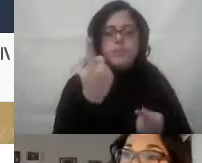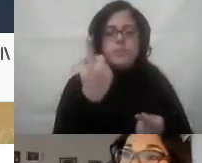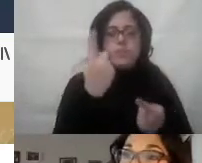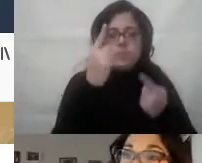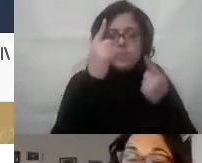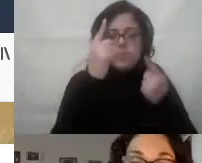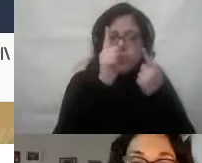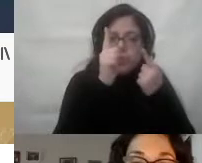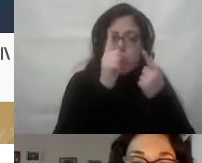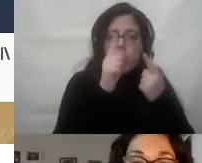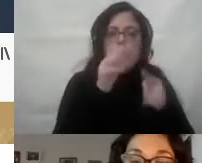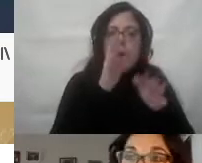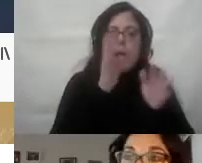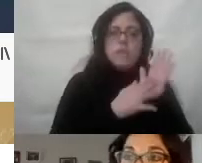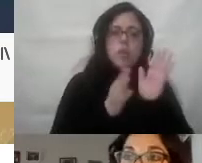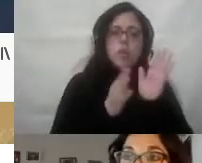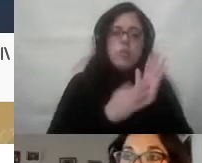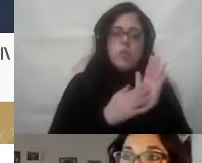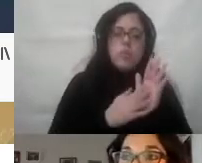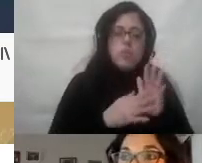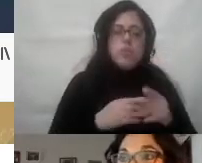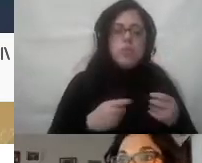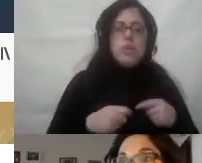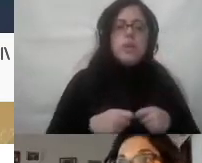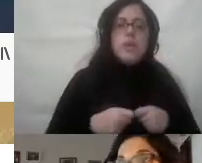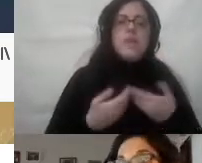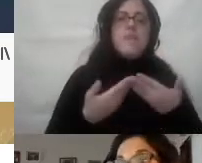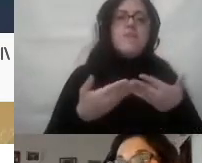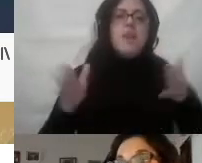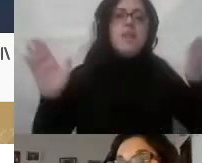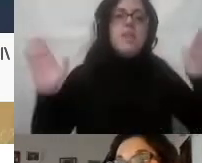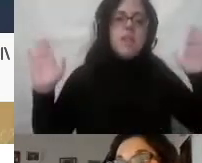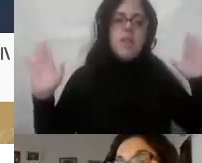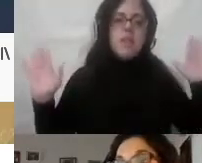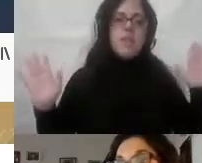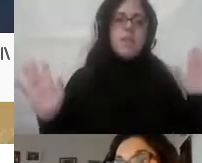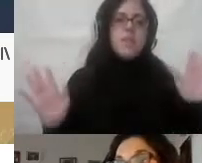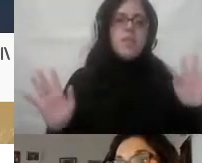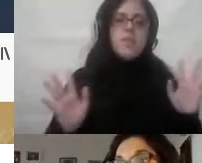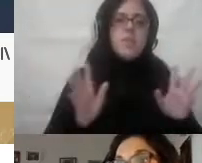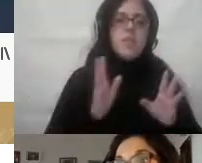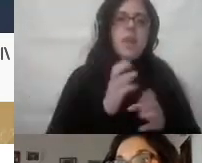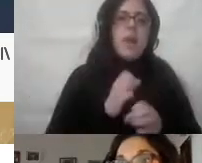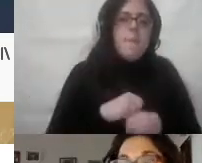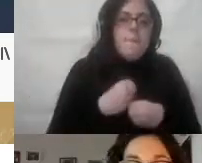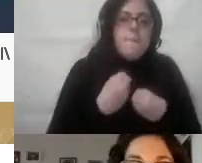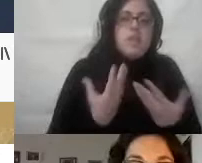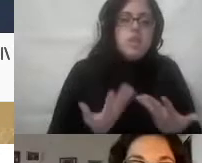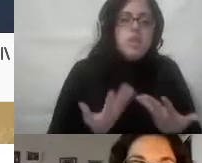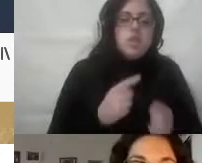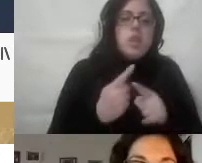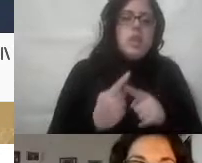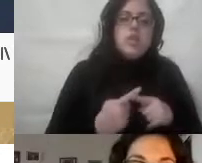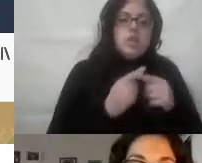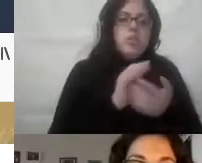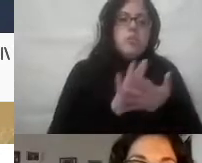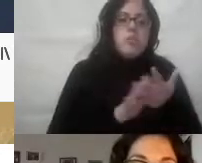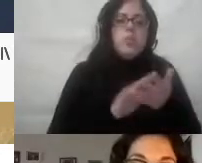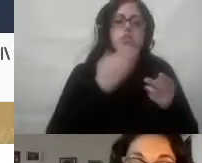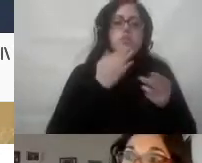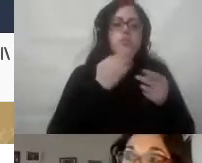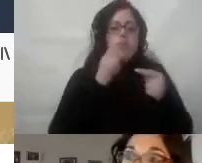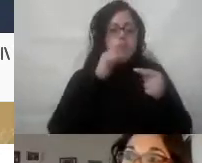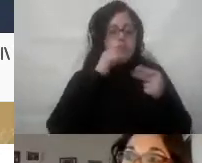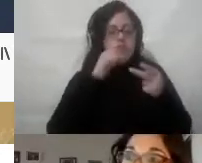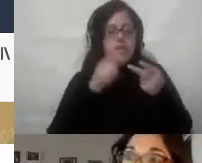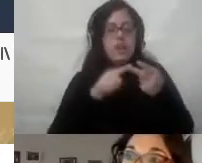la libertad y su expresión en la sociedad. Y aquí ellos, por ejemplo, ponen como posibles controversias privacidad versus